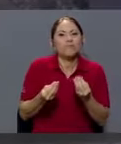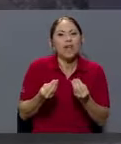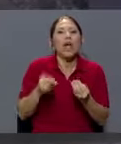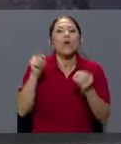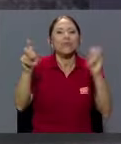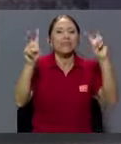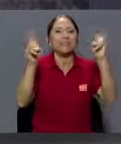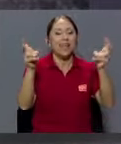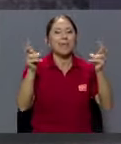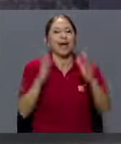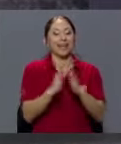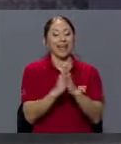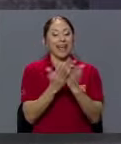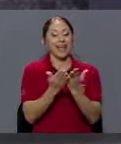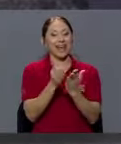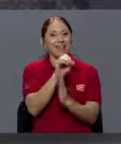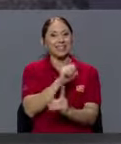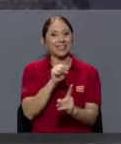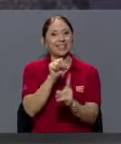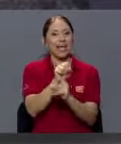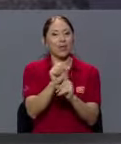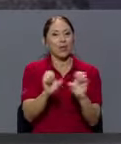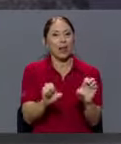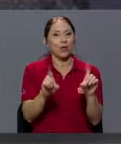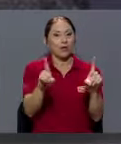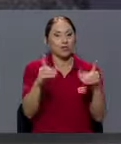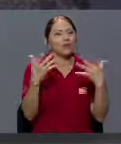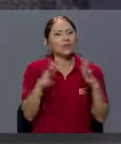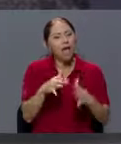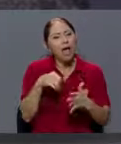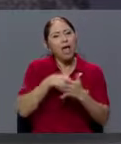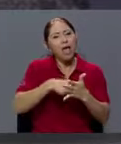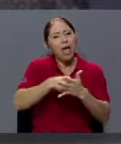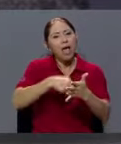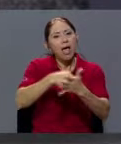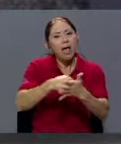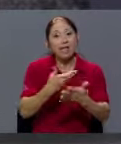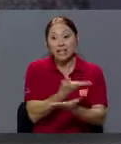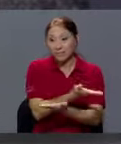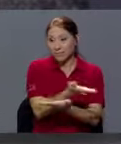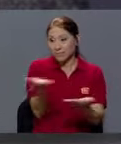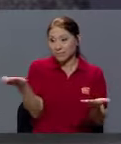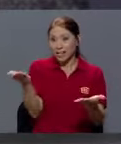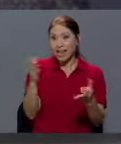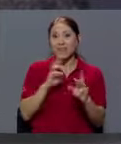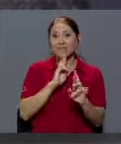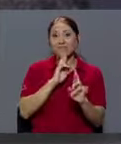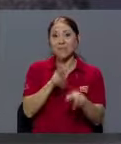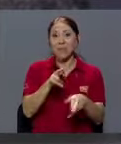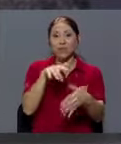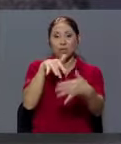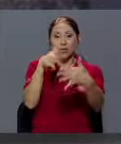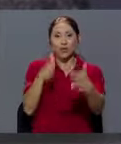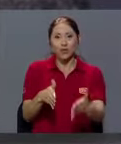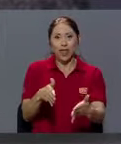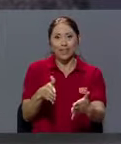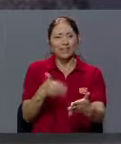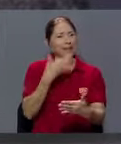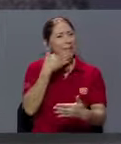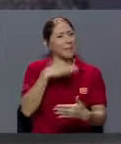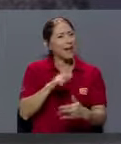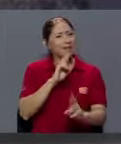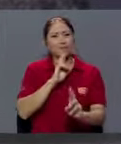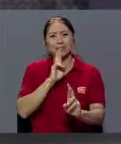justamente un tema sobre el cual el Estado de la Educación ha insistido mucho, que es el tema del rendimiento de los estudiantes, de los